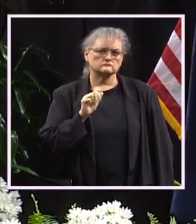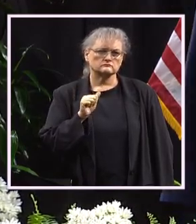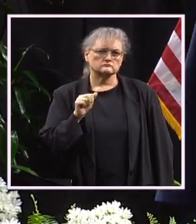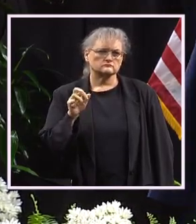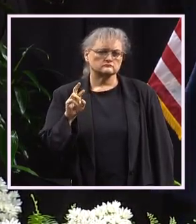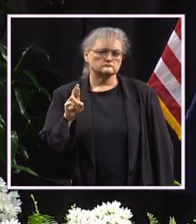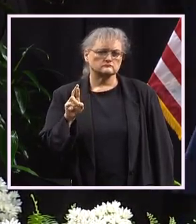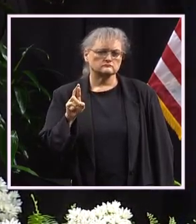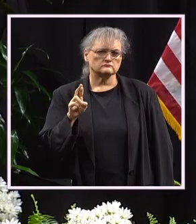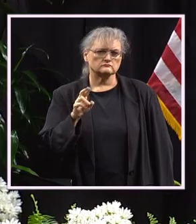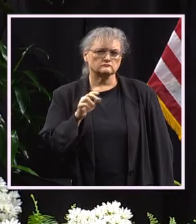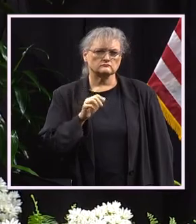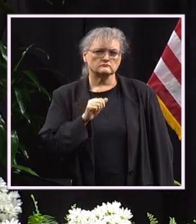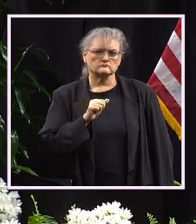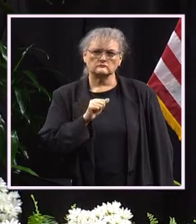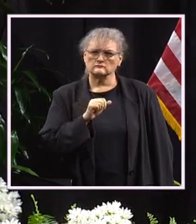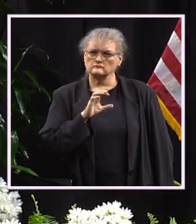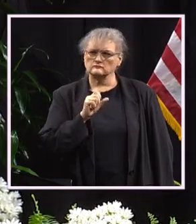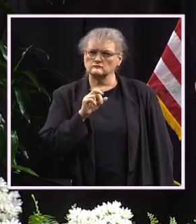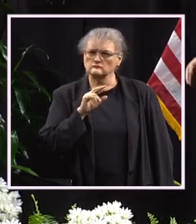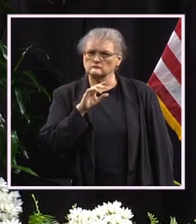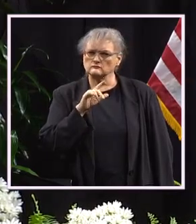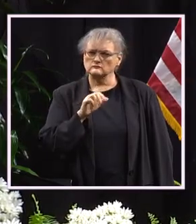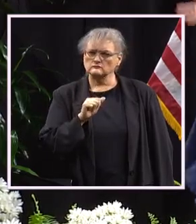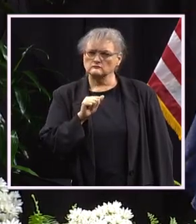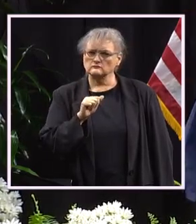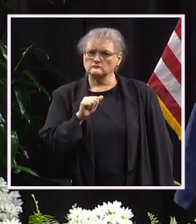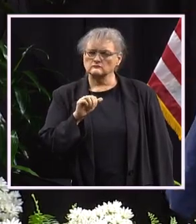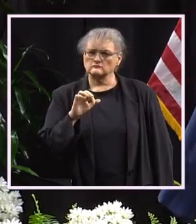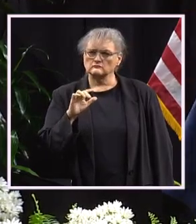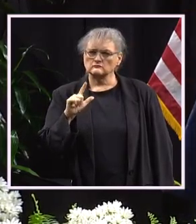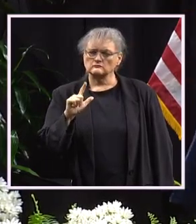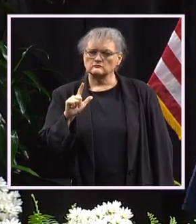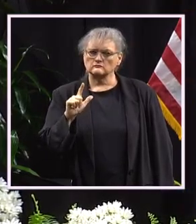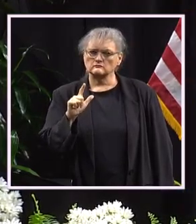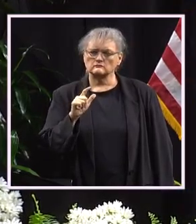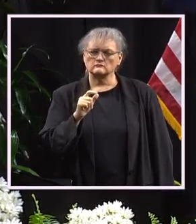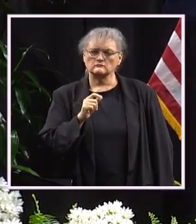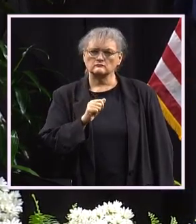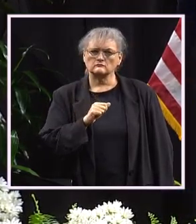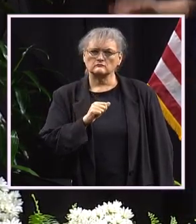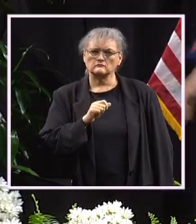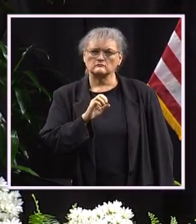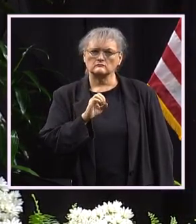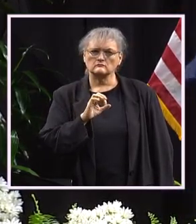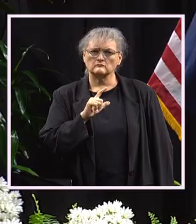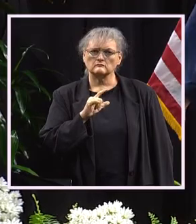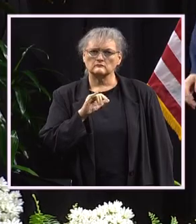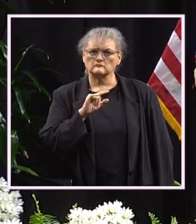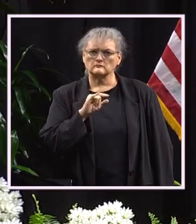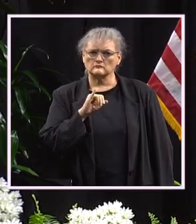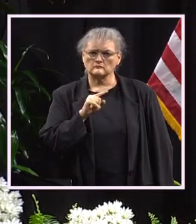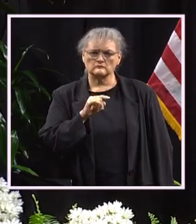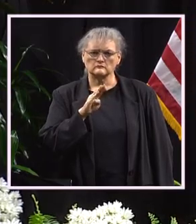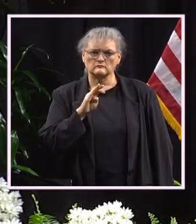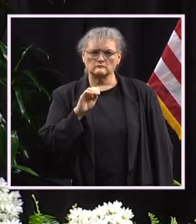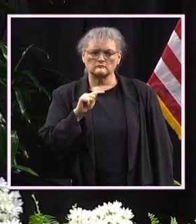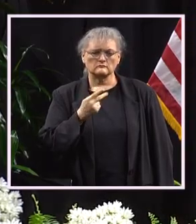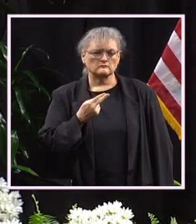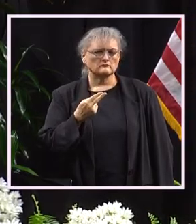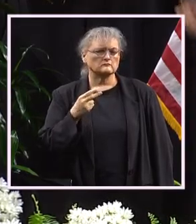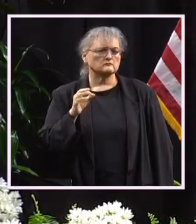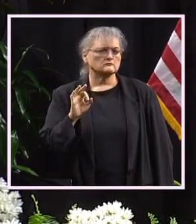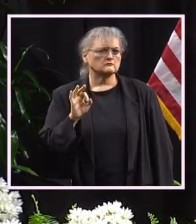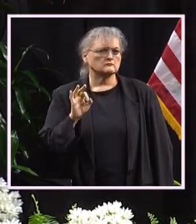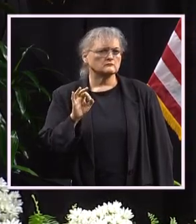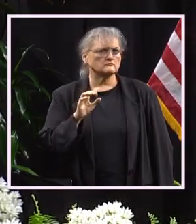Reyes. Carla Paola Lara, cum laude. Elizabeth M. Flores.